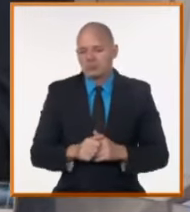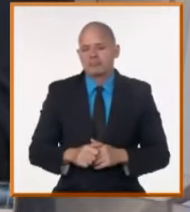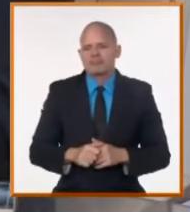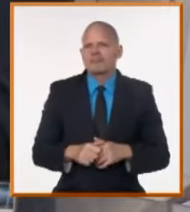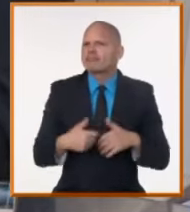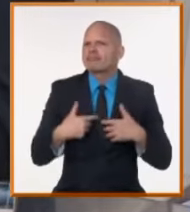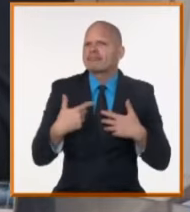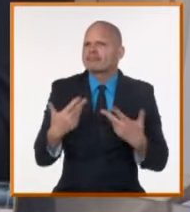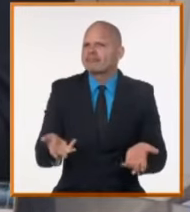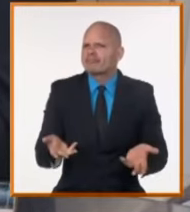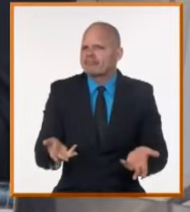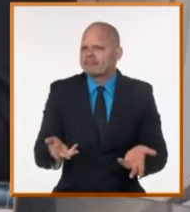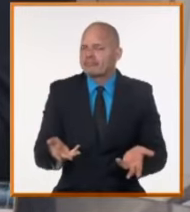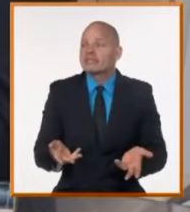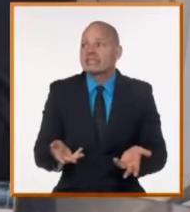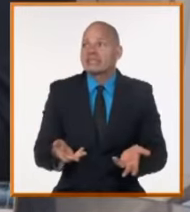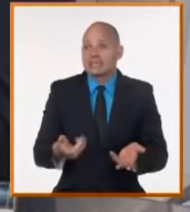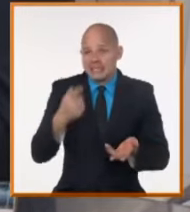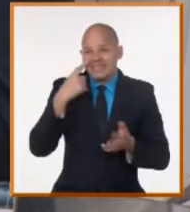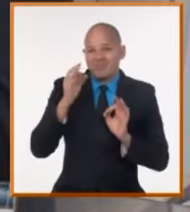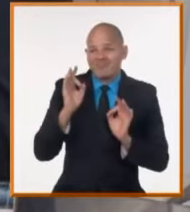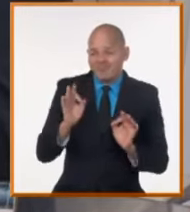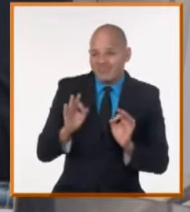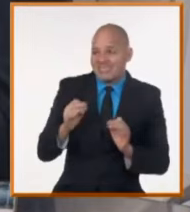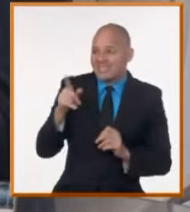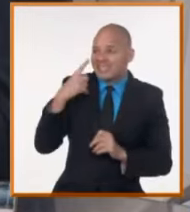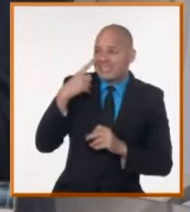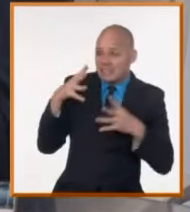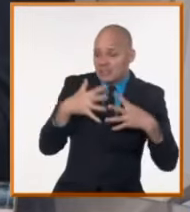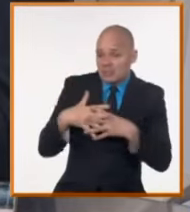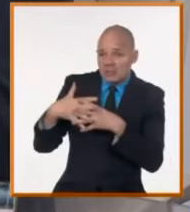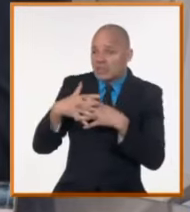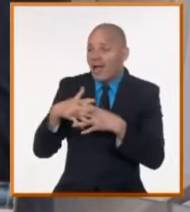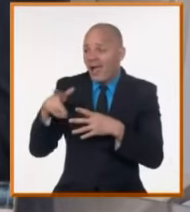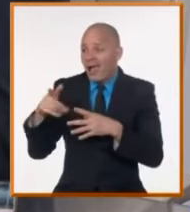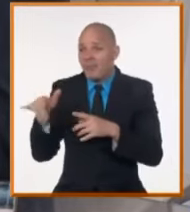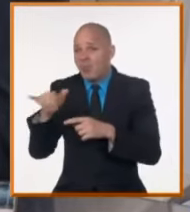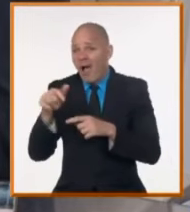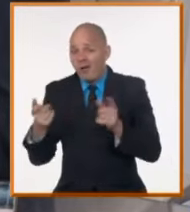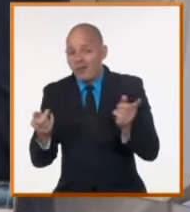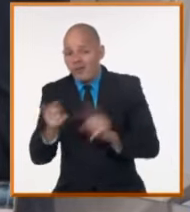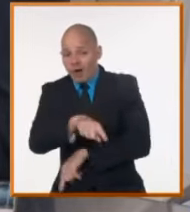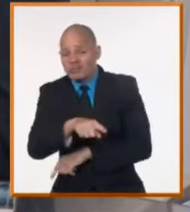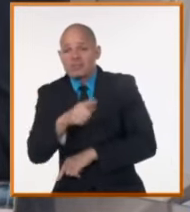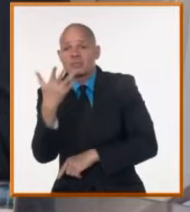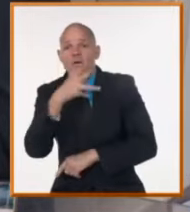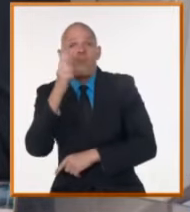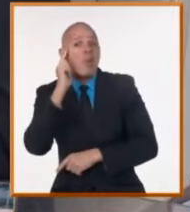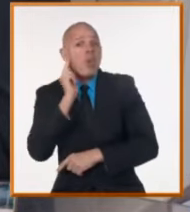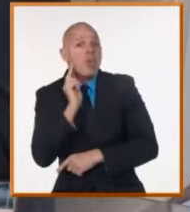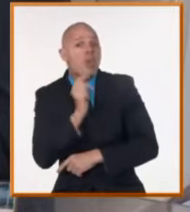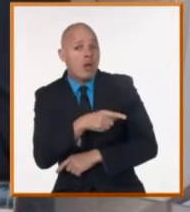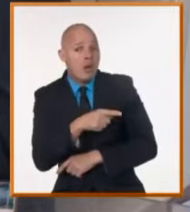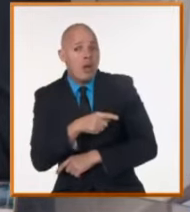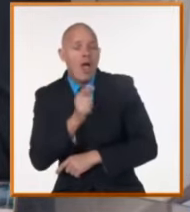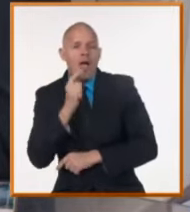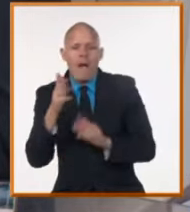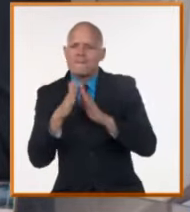para más que atacar su persona, que también lo hicieron con los medios de comunicación existentes en ese